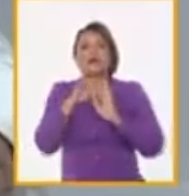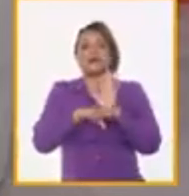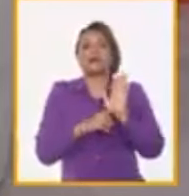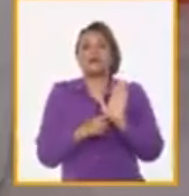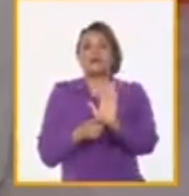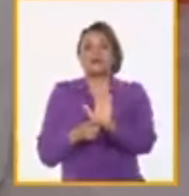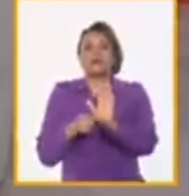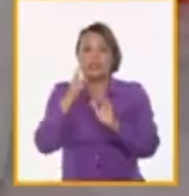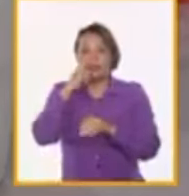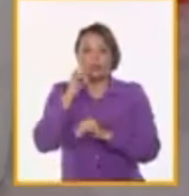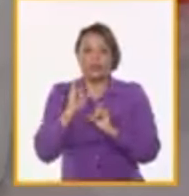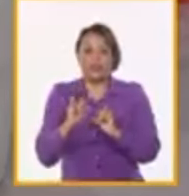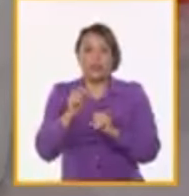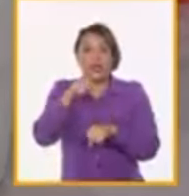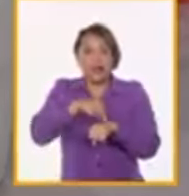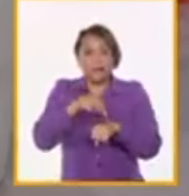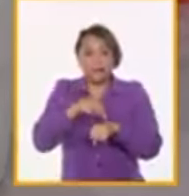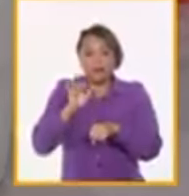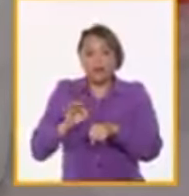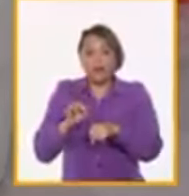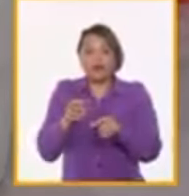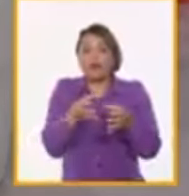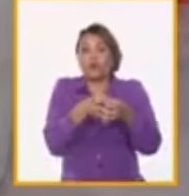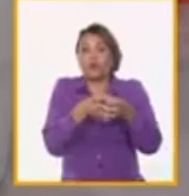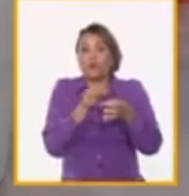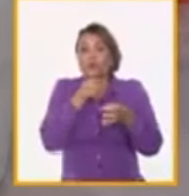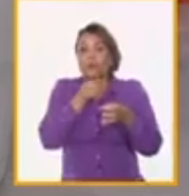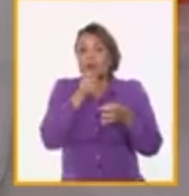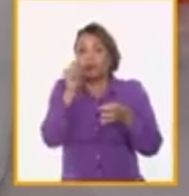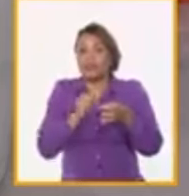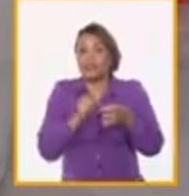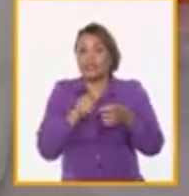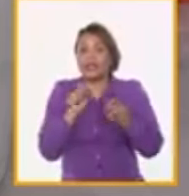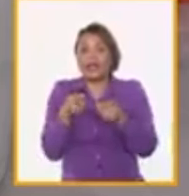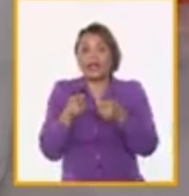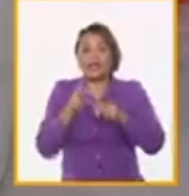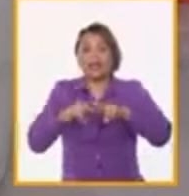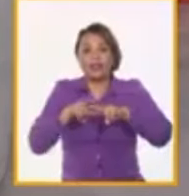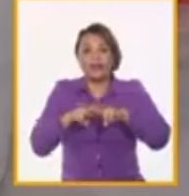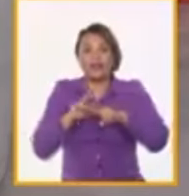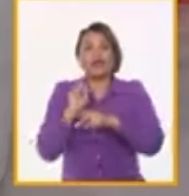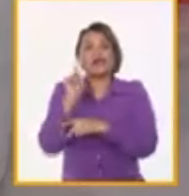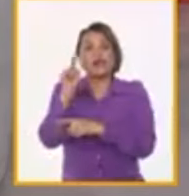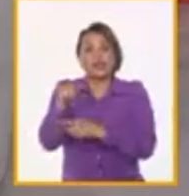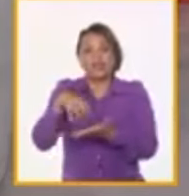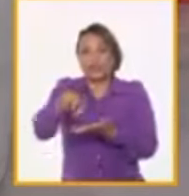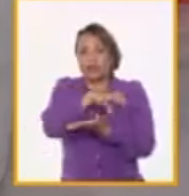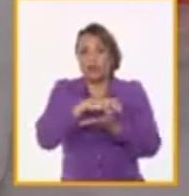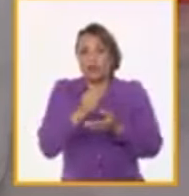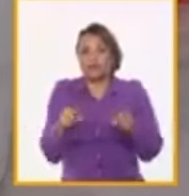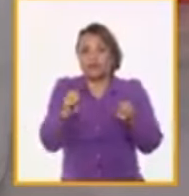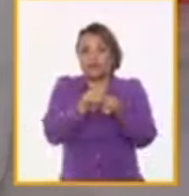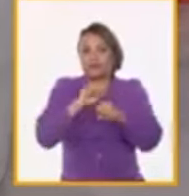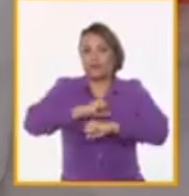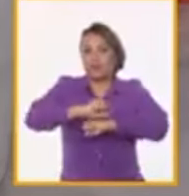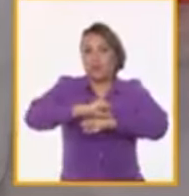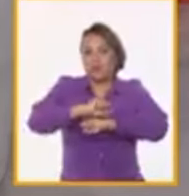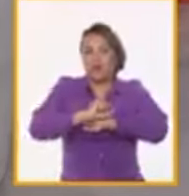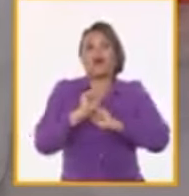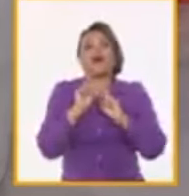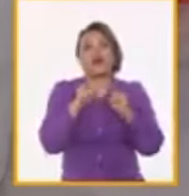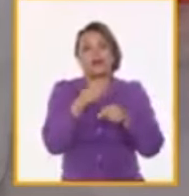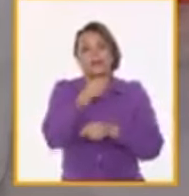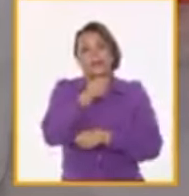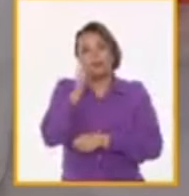mismo está un equipo del Canal Habana, allá en Arigonado, donde se están montando los equipos. Hombre. O sea, que yo